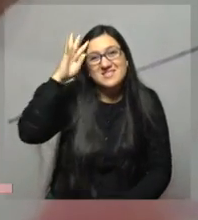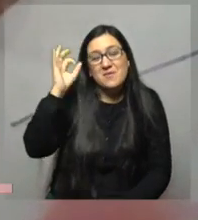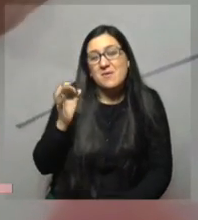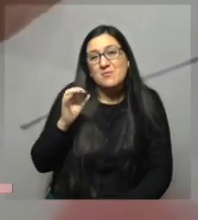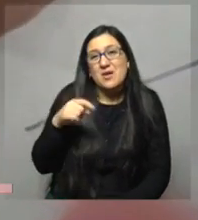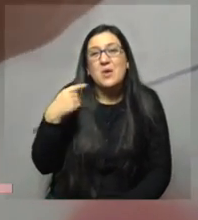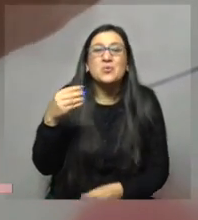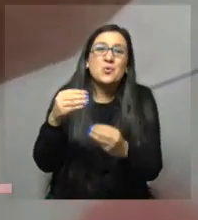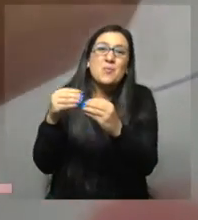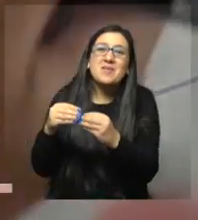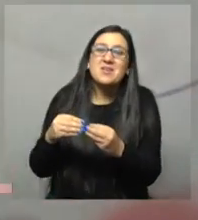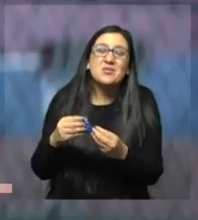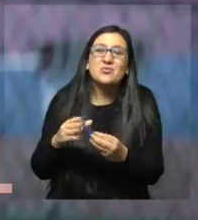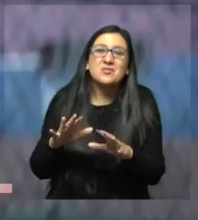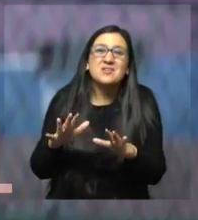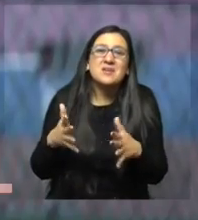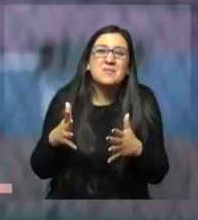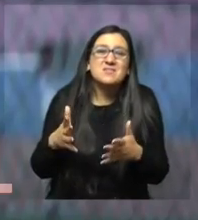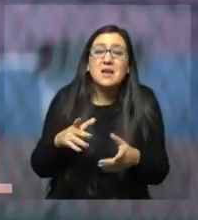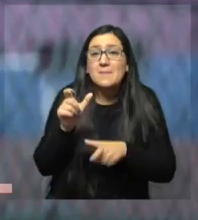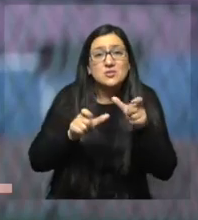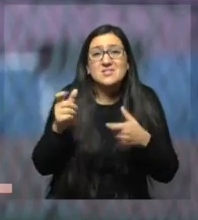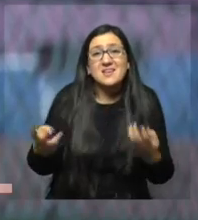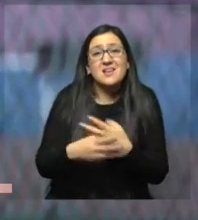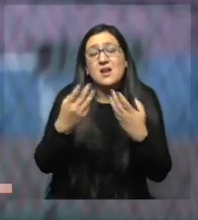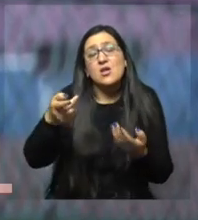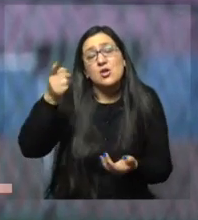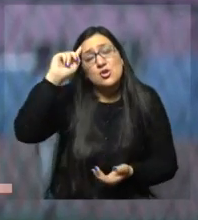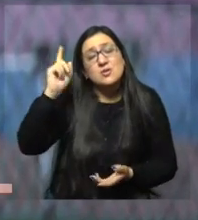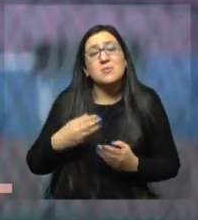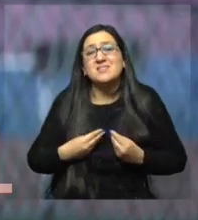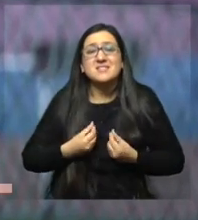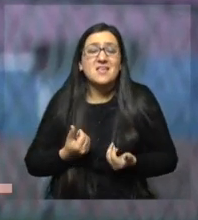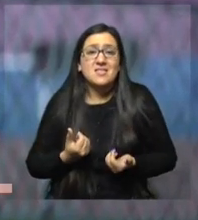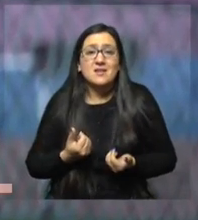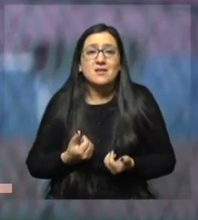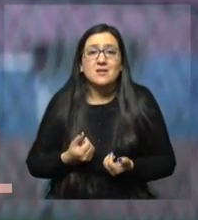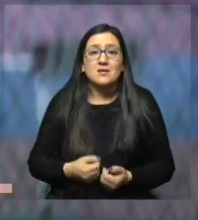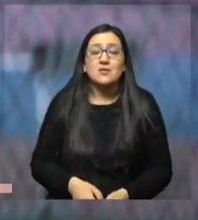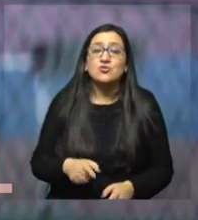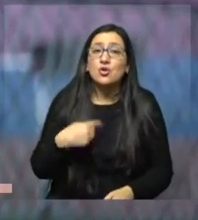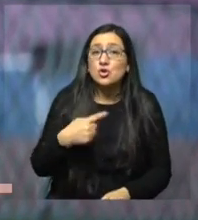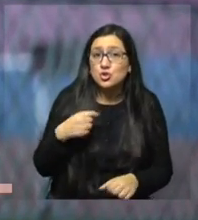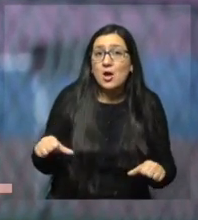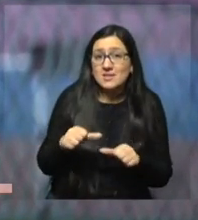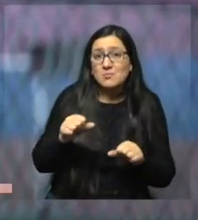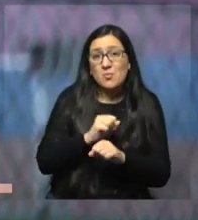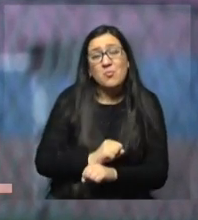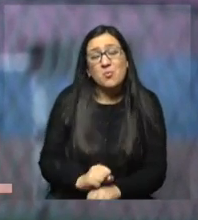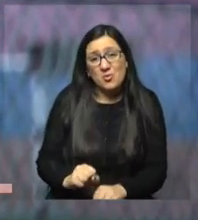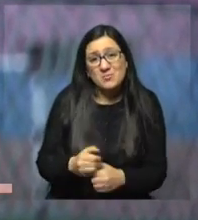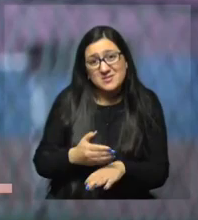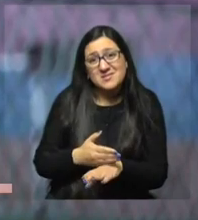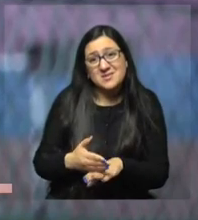nuestros compañeros, nuestros padres, nuestros profesores, las personas en general, y nada, y que lo que hacemos realmente puede afectarlos. Se llama Ni Silencio Ni